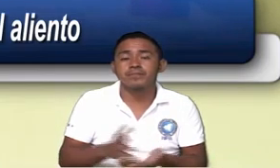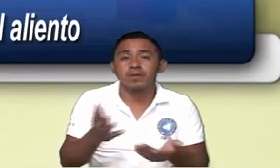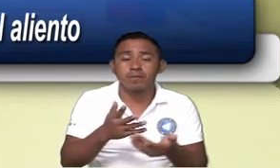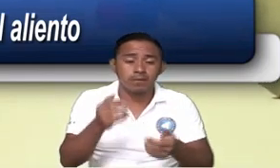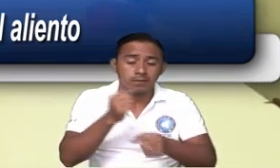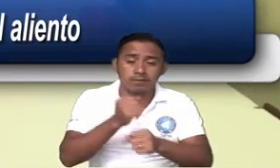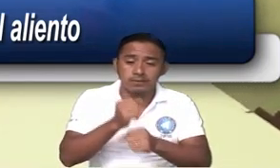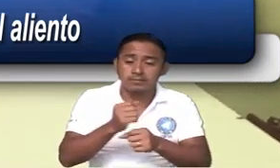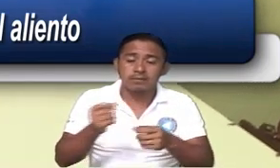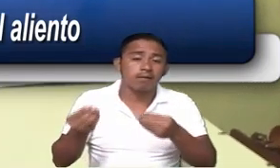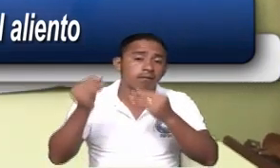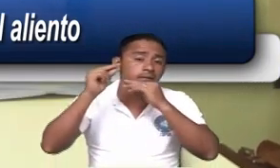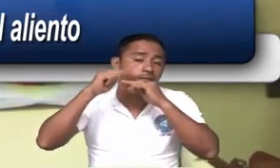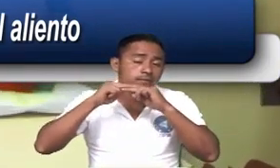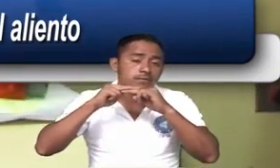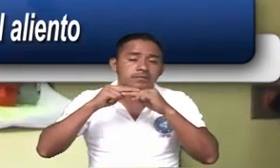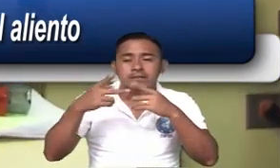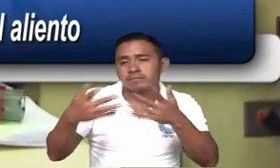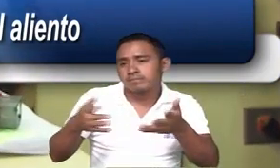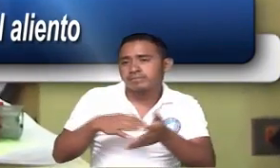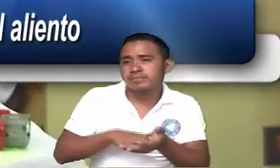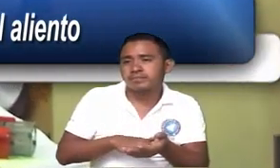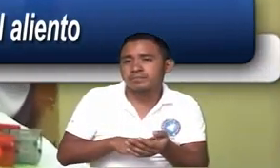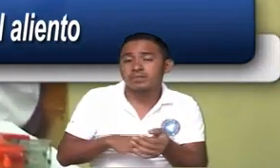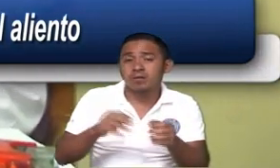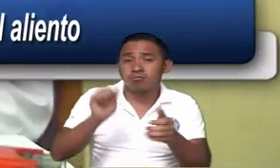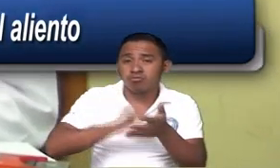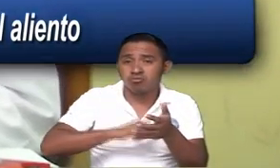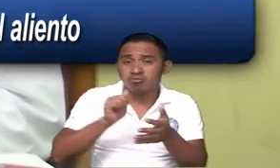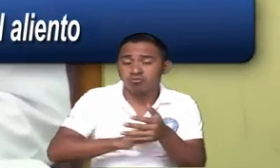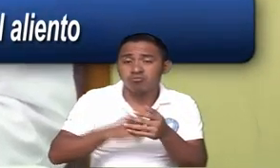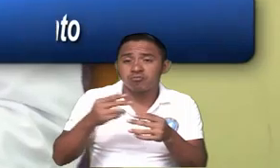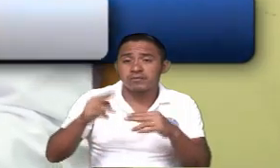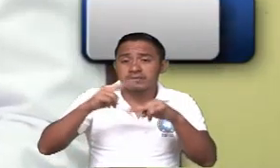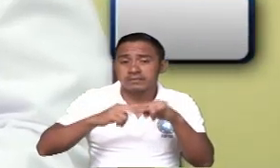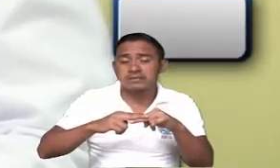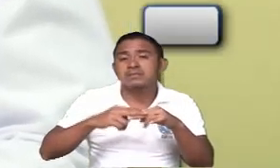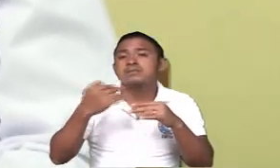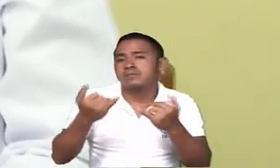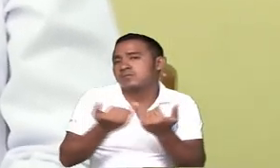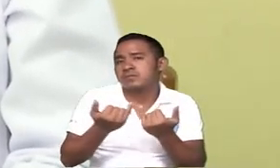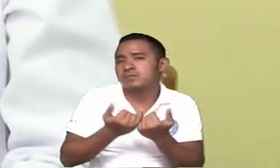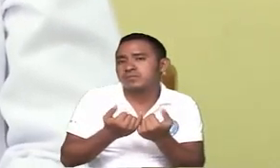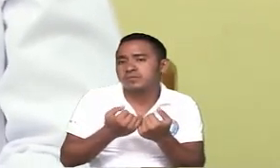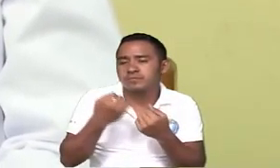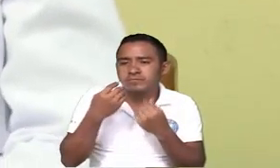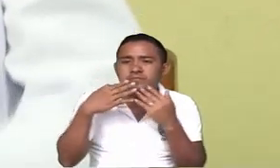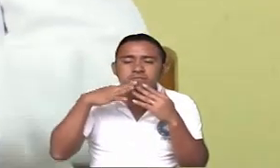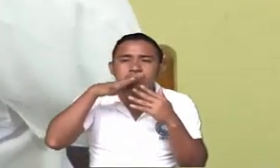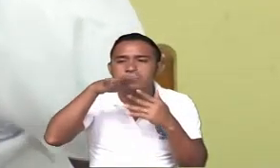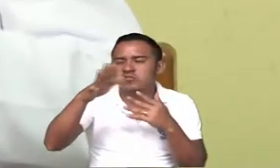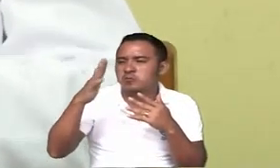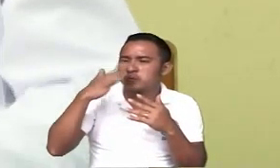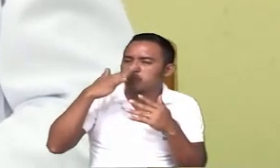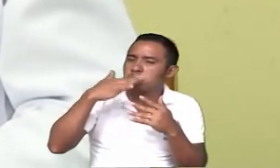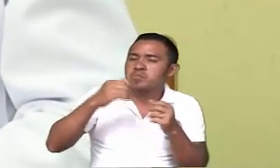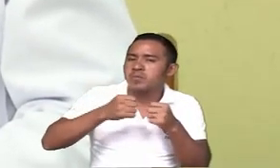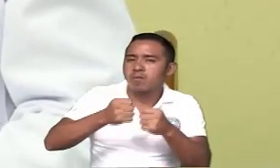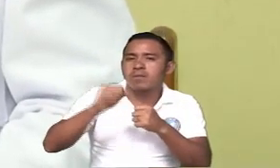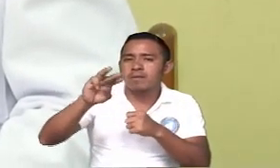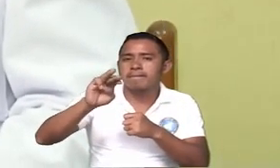está calzando la muela. Por ejemplo, si es un material metálico, esto va a provocar un olor tipo metálico, ¿ya? Y